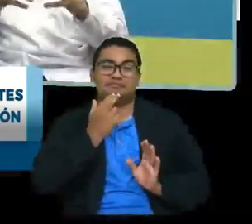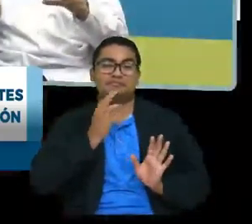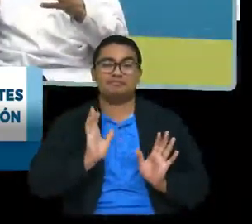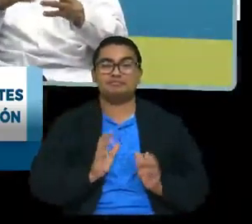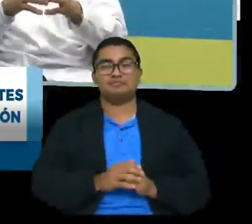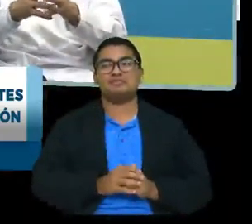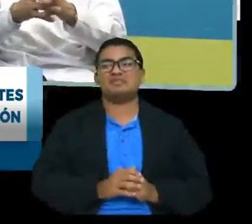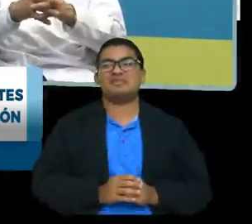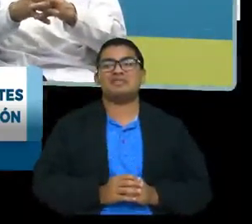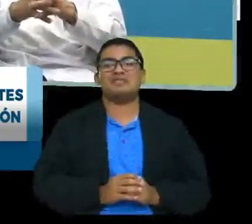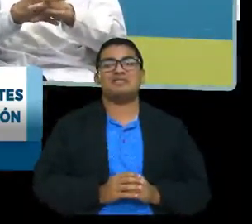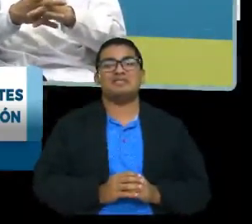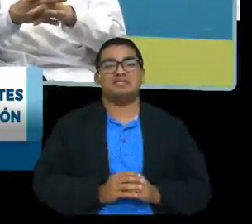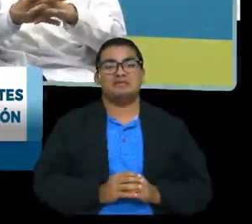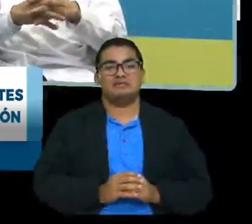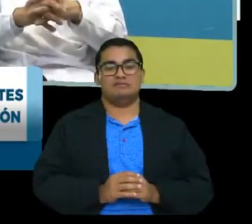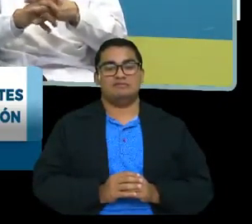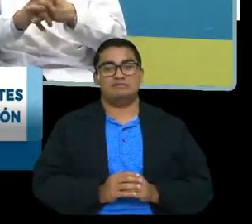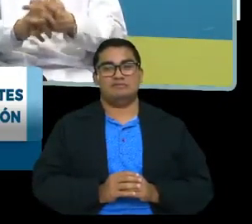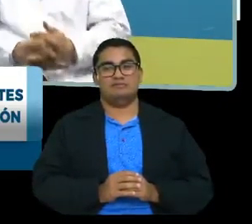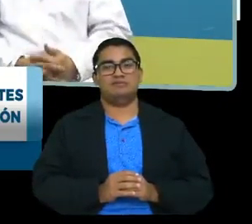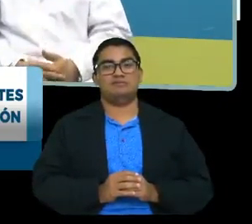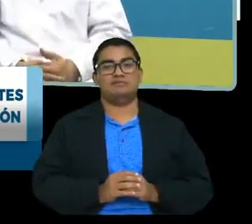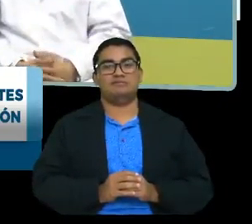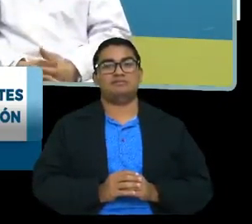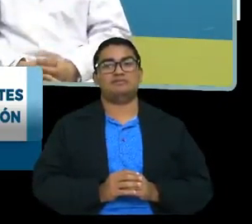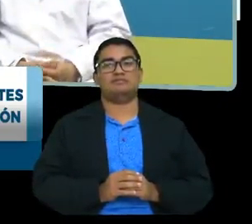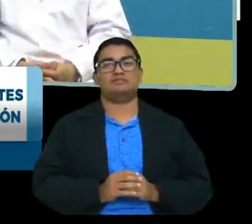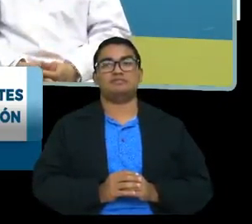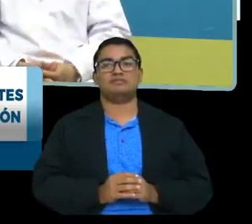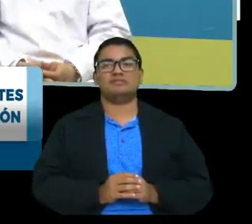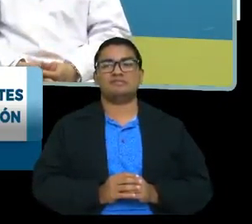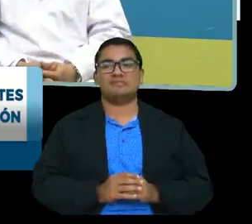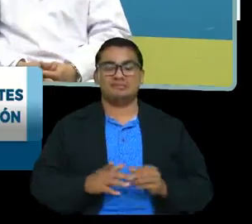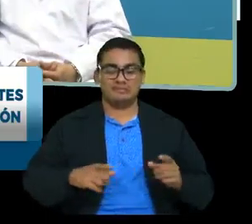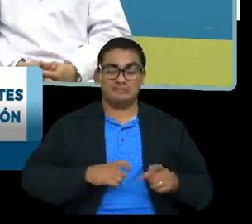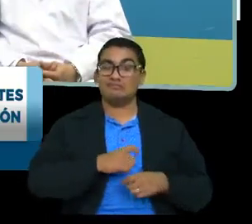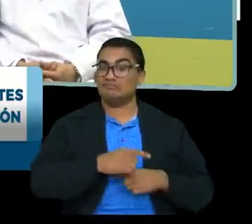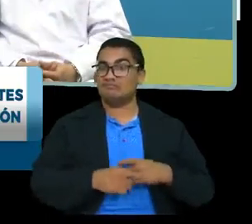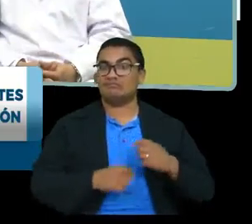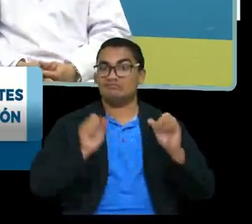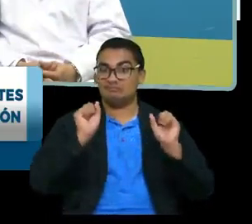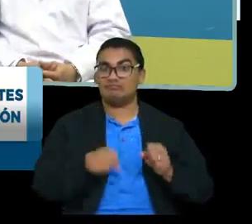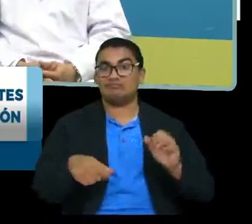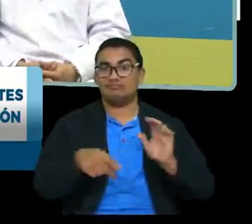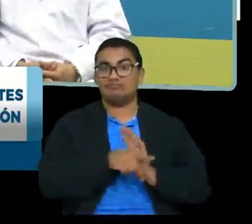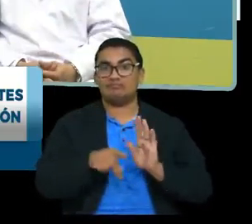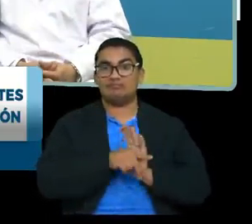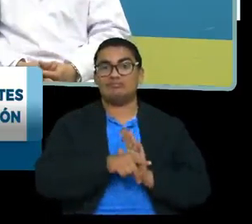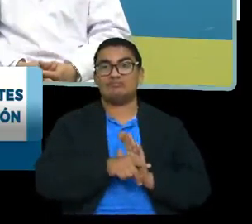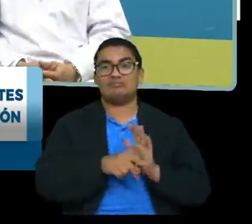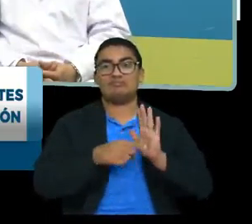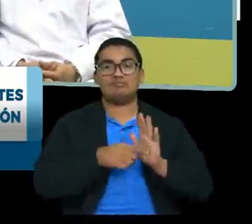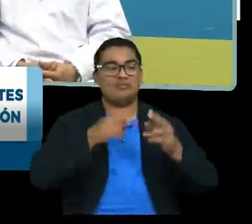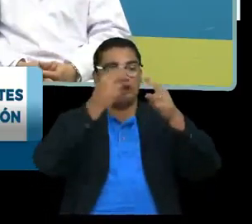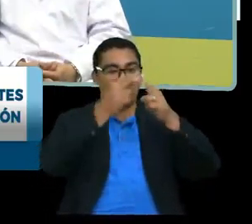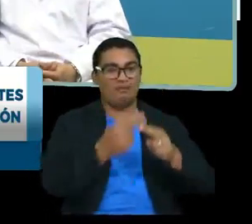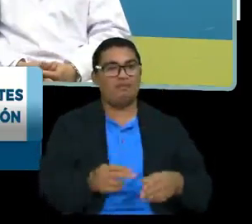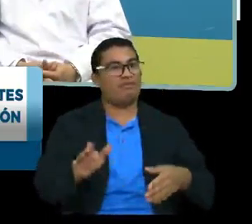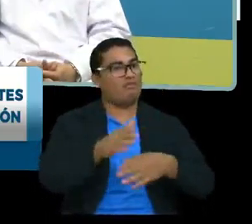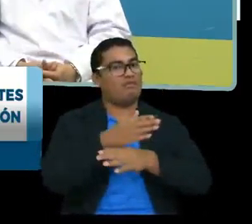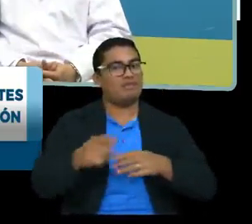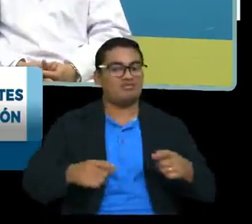de causa pues, que le esté provocando la falta de apetito. ¿Hay algún tipo de parásito que puede ser peligroso, doctor, de toda la variedad, de toda la